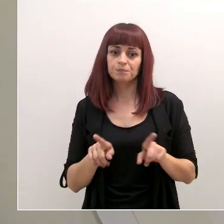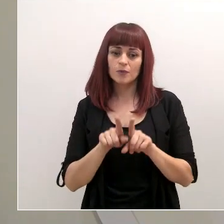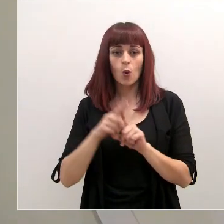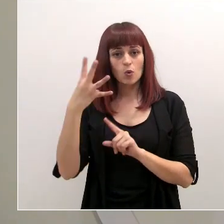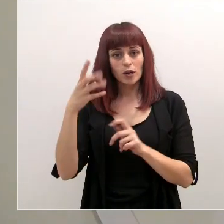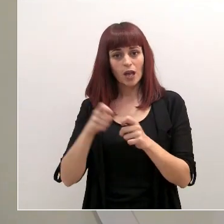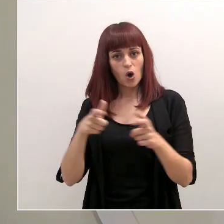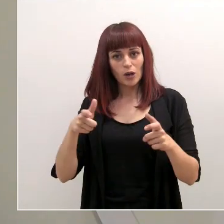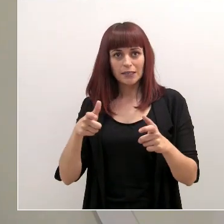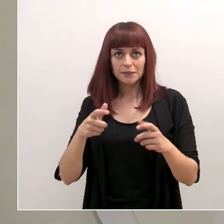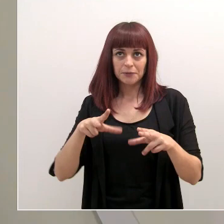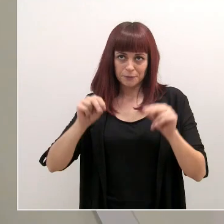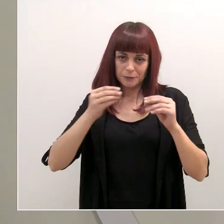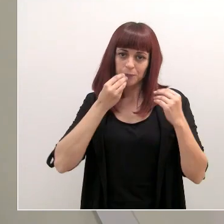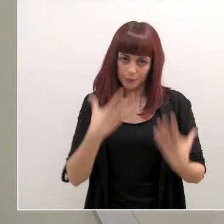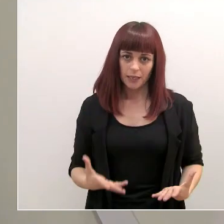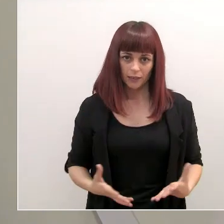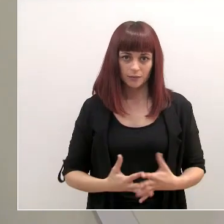propósito, ¿no?, esta cuarta ola.